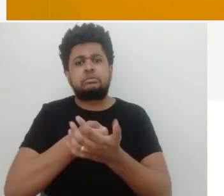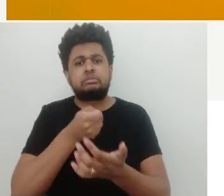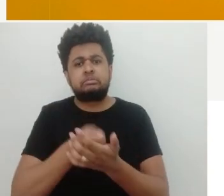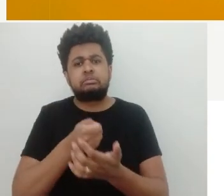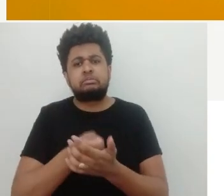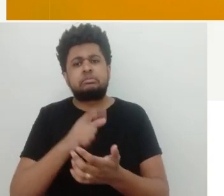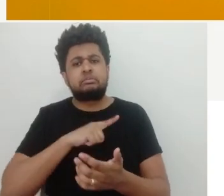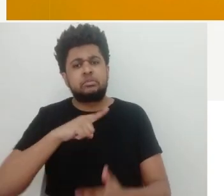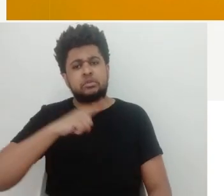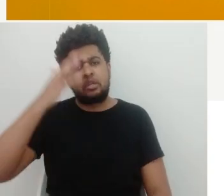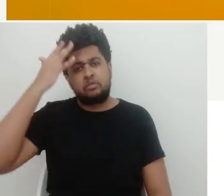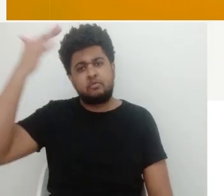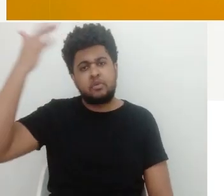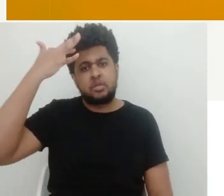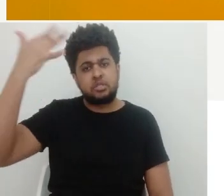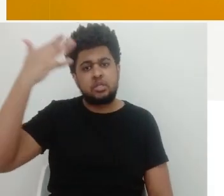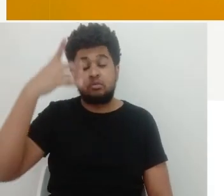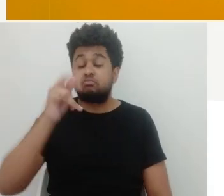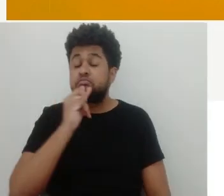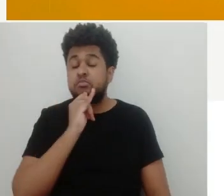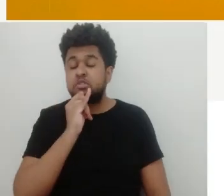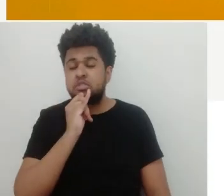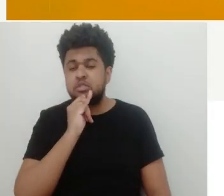de raza, el tema de género, ¿verdad?